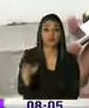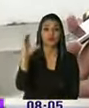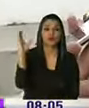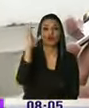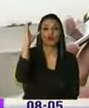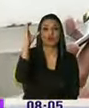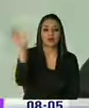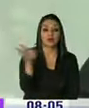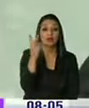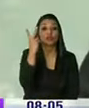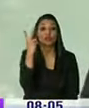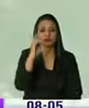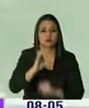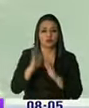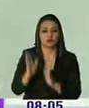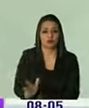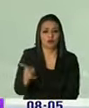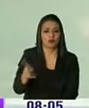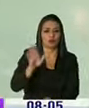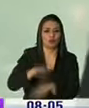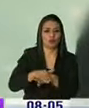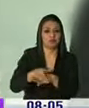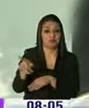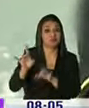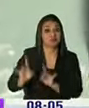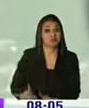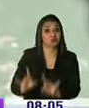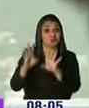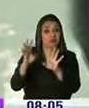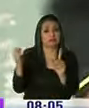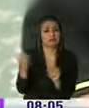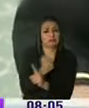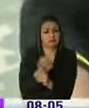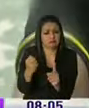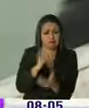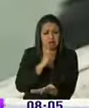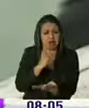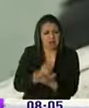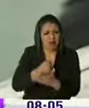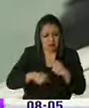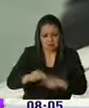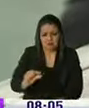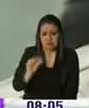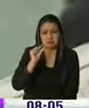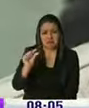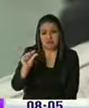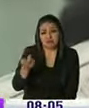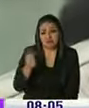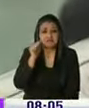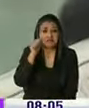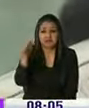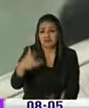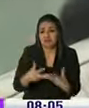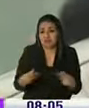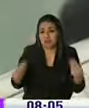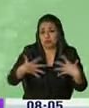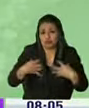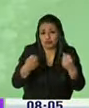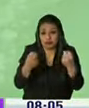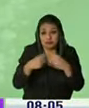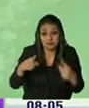junto con los 2 ecuatorianos. En esta ocasión corrieron con suerte, salieron con lesiones nada importantes. El dolor pasará mañana, pero las ganas